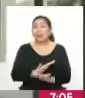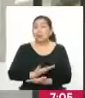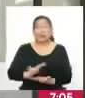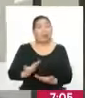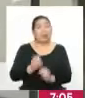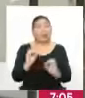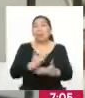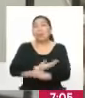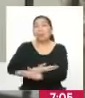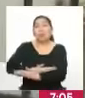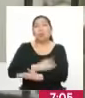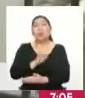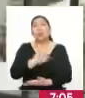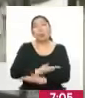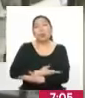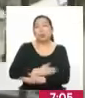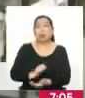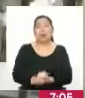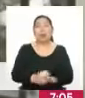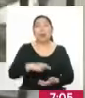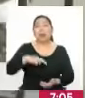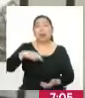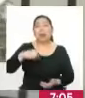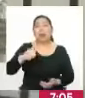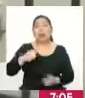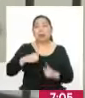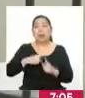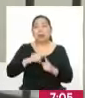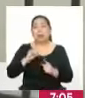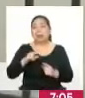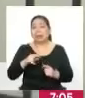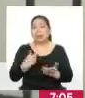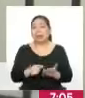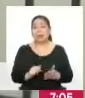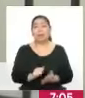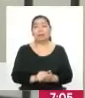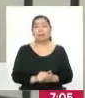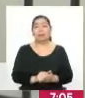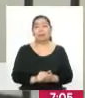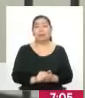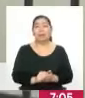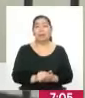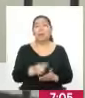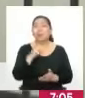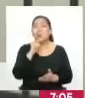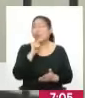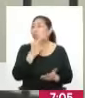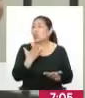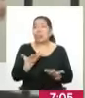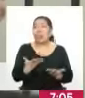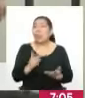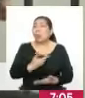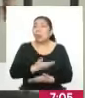la bebé. La bebé Martina, como la estaban llamando,